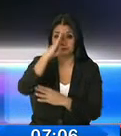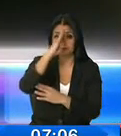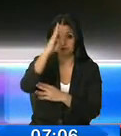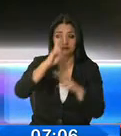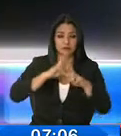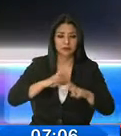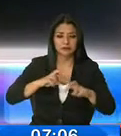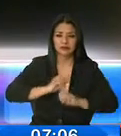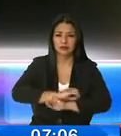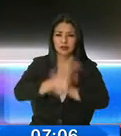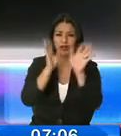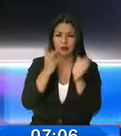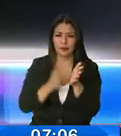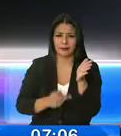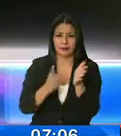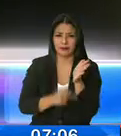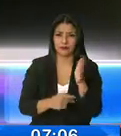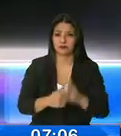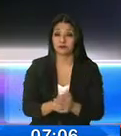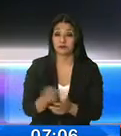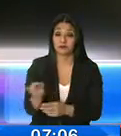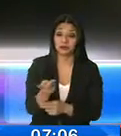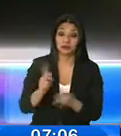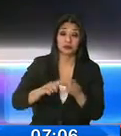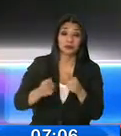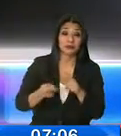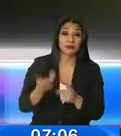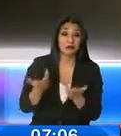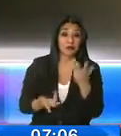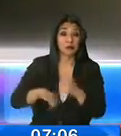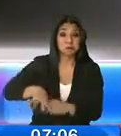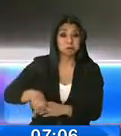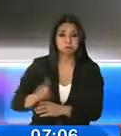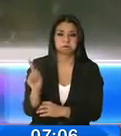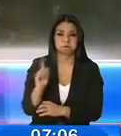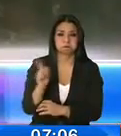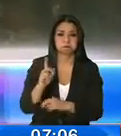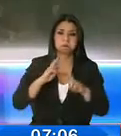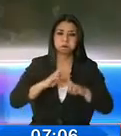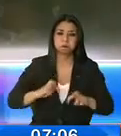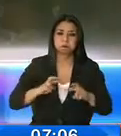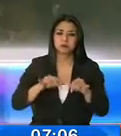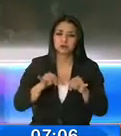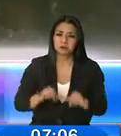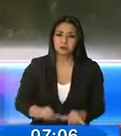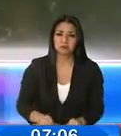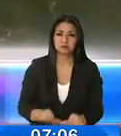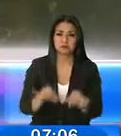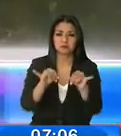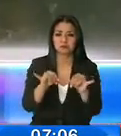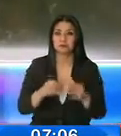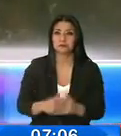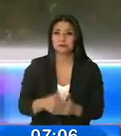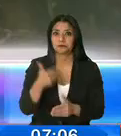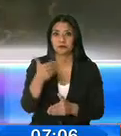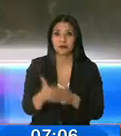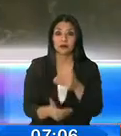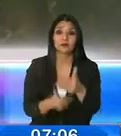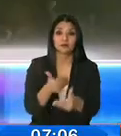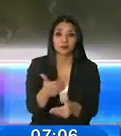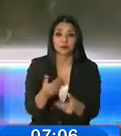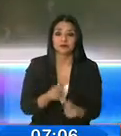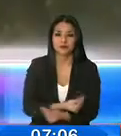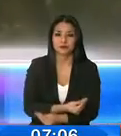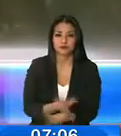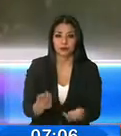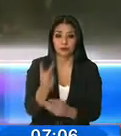está descartado que la muerte de los dos amigos responda a un robo las investigaciones están avanzadas en los próximos días el doble